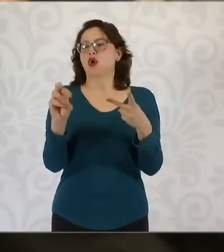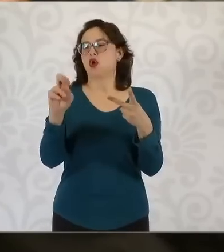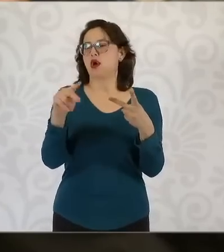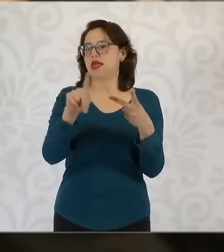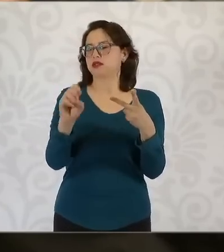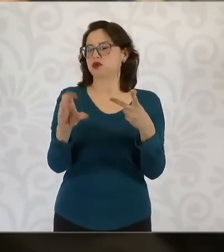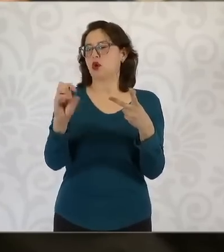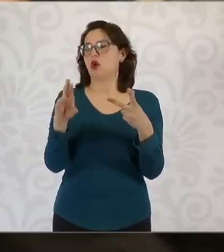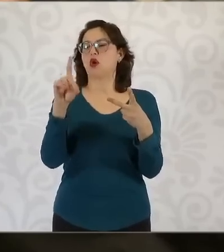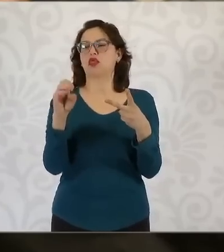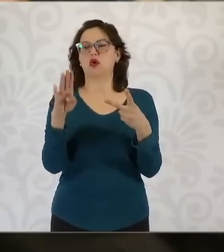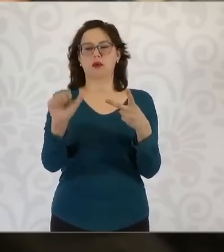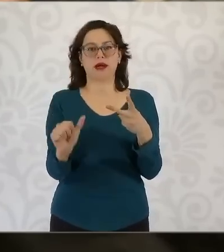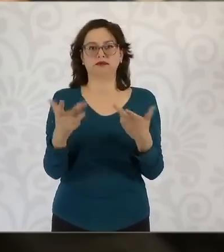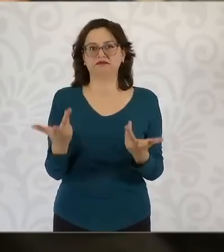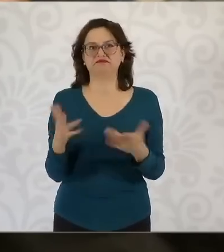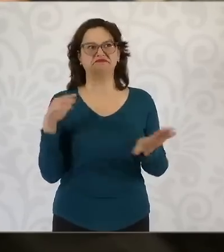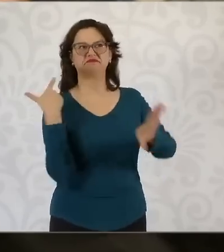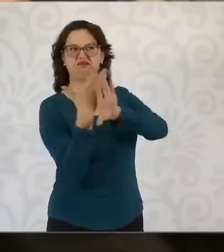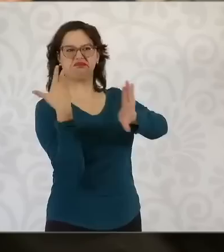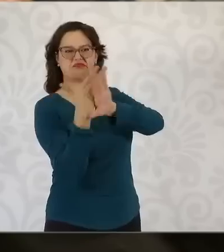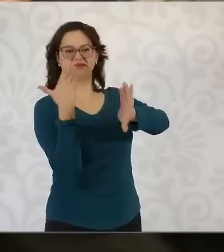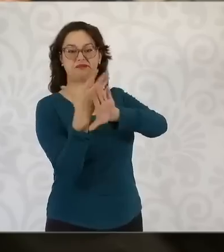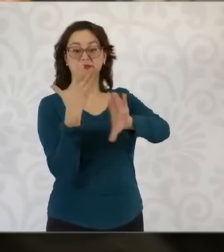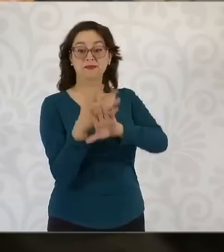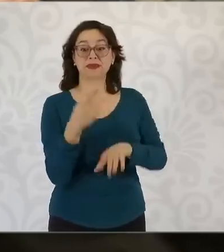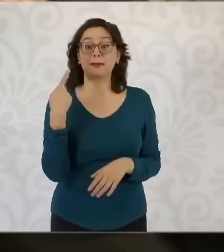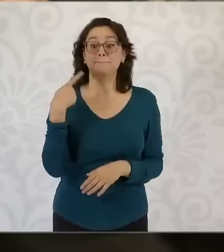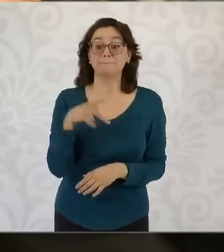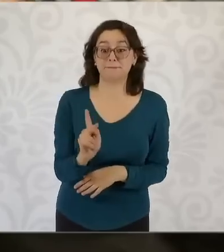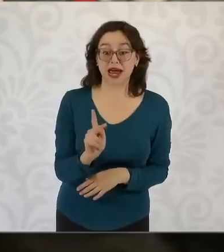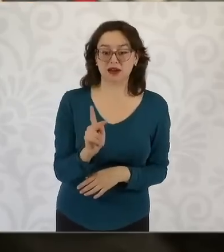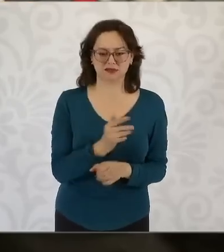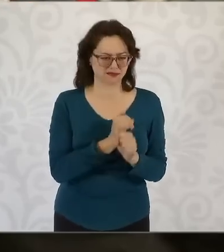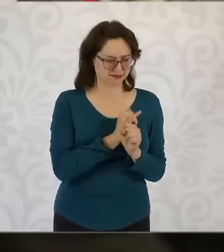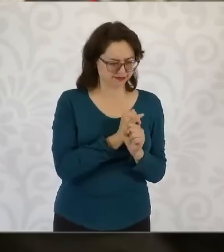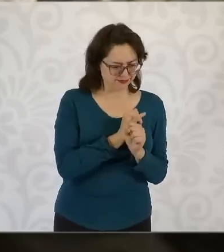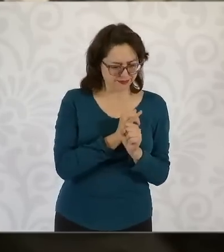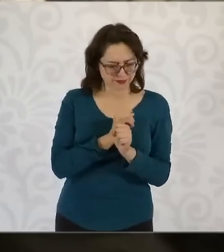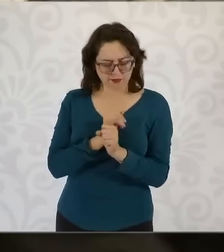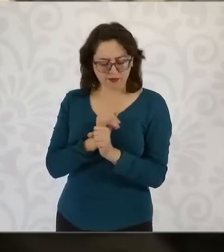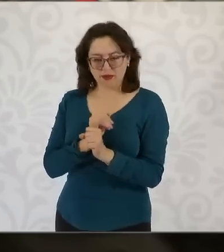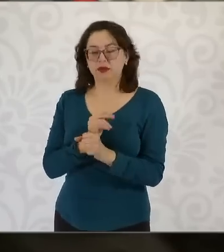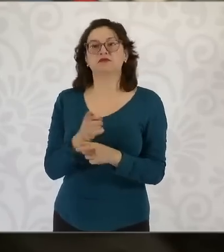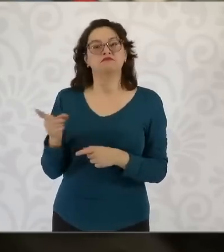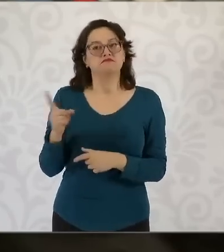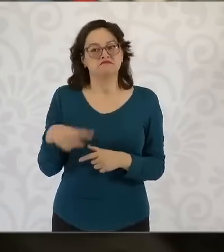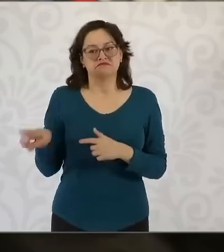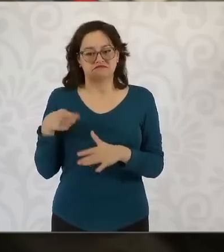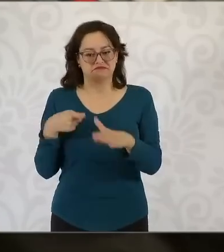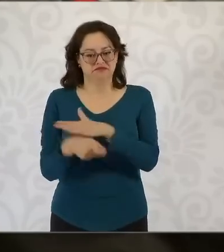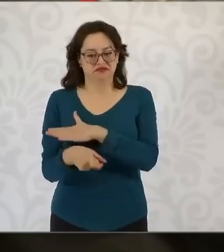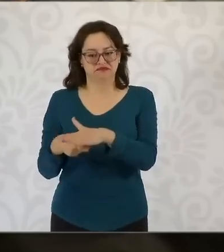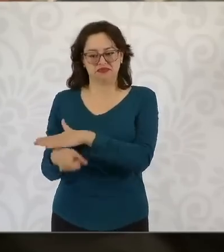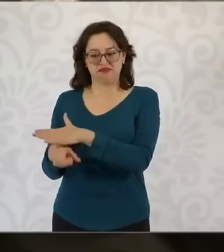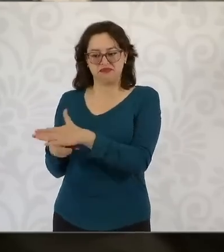especializados que sugieren que esta campaña hay un nuevo ataque pagado contra usted a partir de temas como la